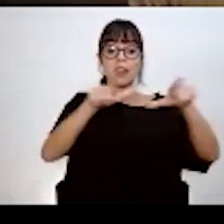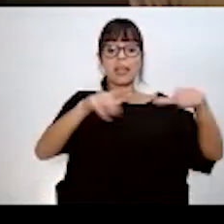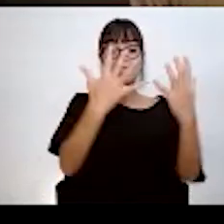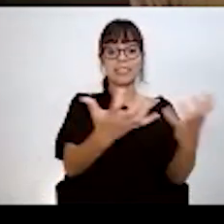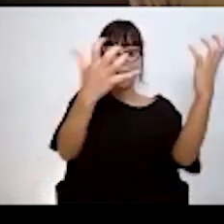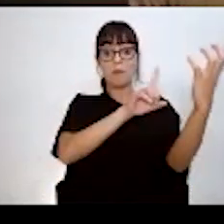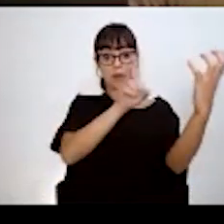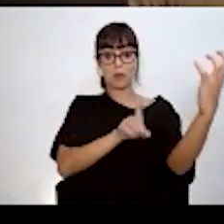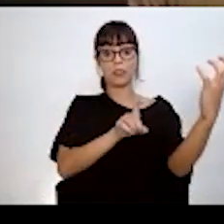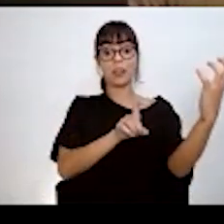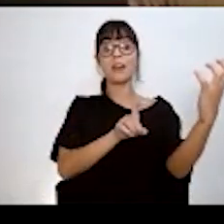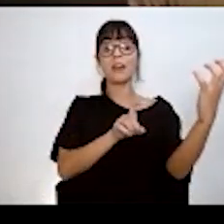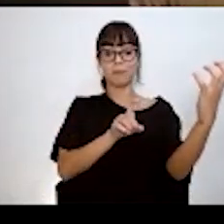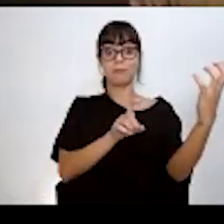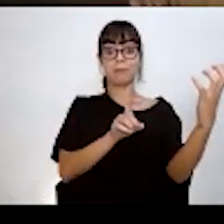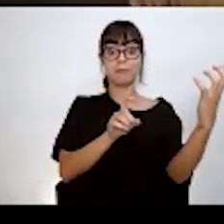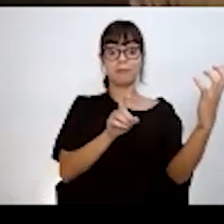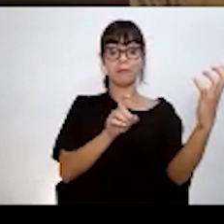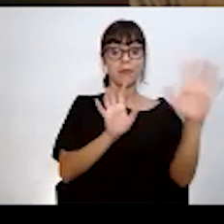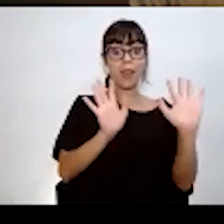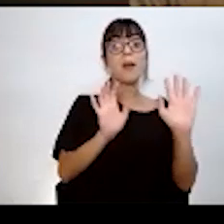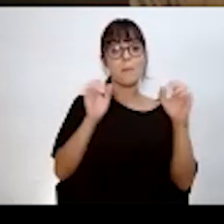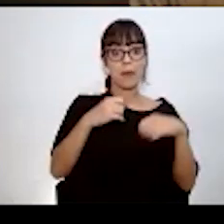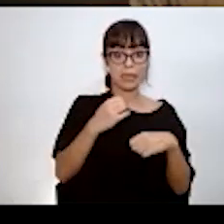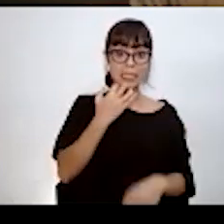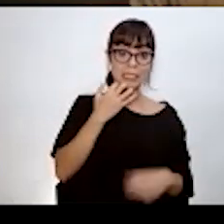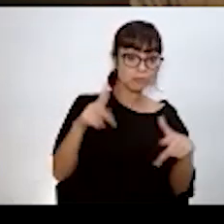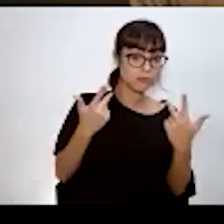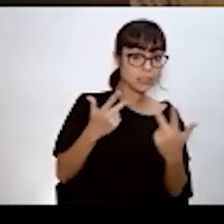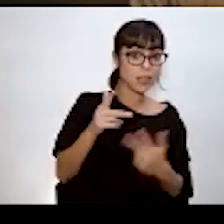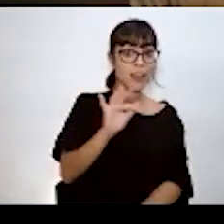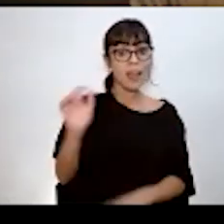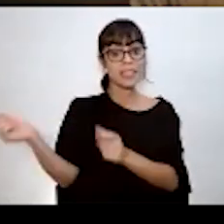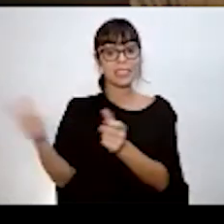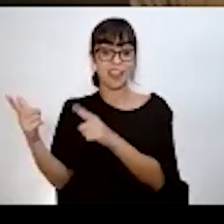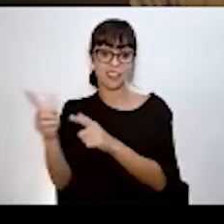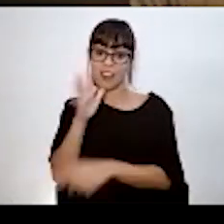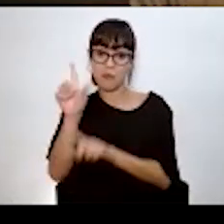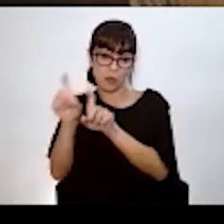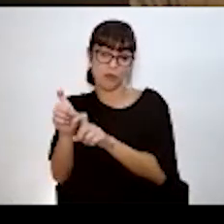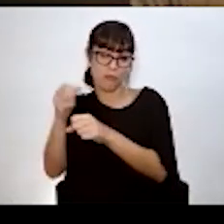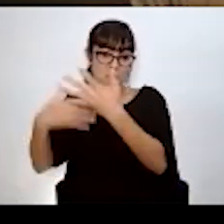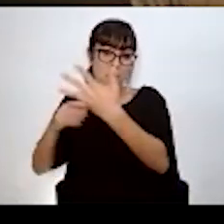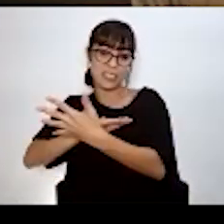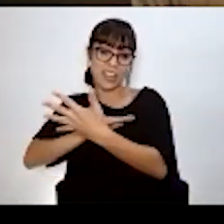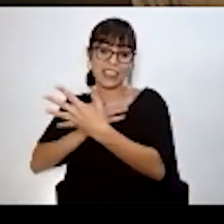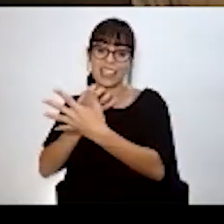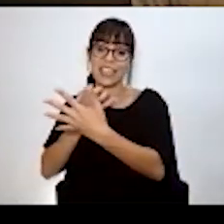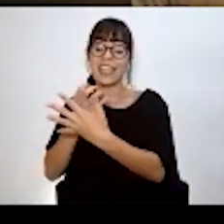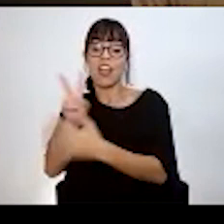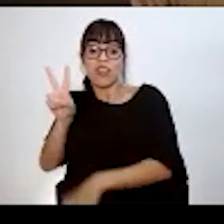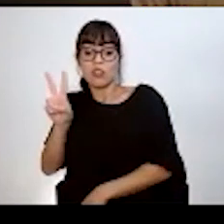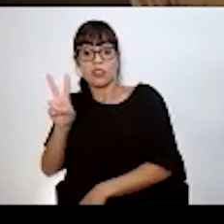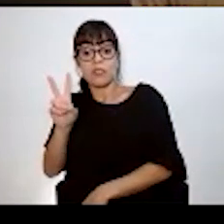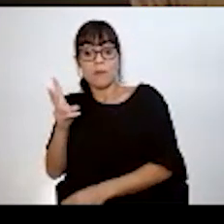si no les importa, seguimos, porque es que en el chat hay unas cuantas, damos paso a dos más y ya finalizamos. Una de ellas que ahora no la encuentro, que es que no sé si antes